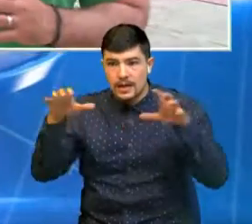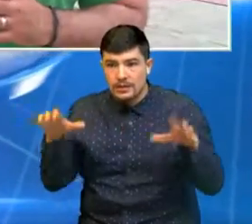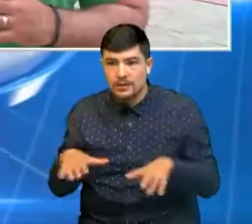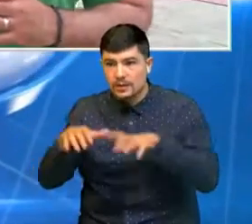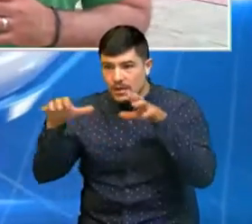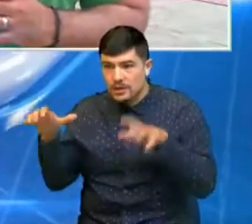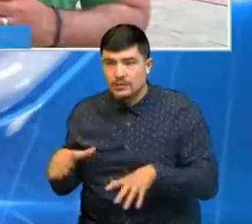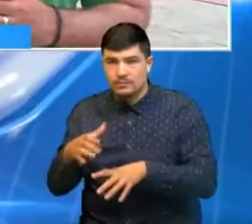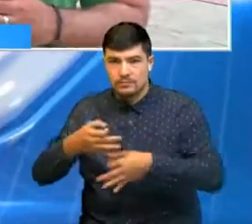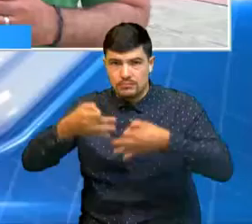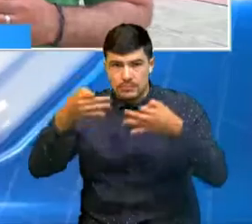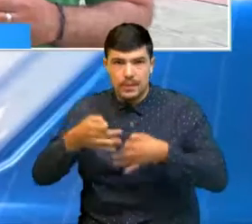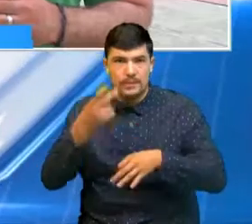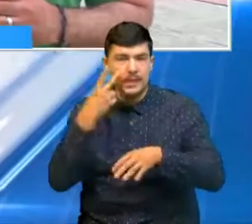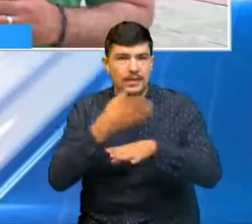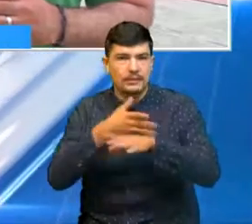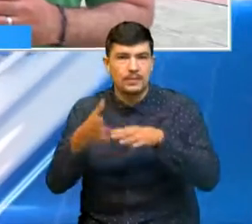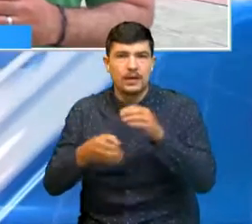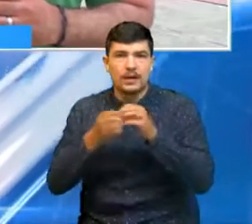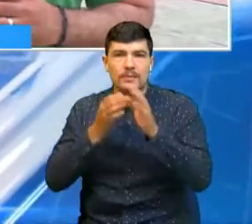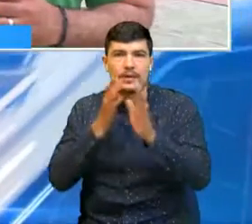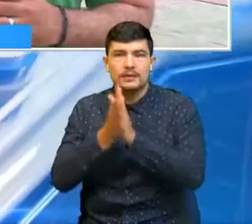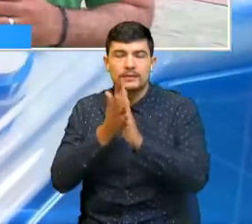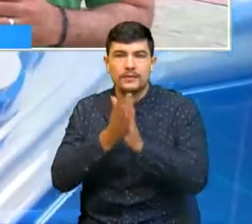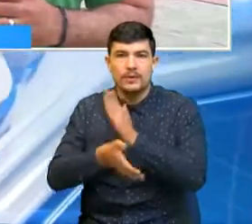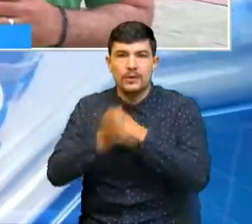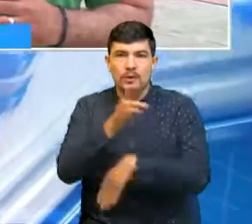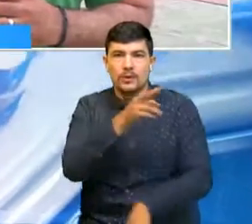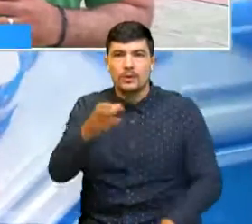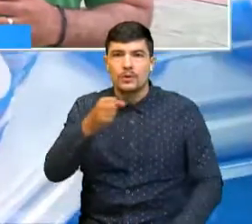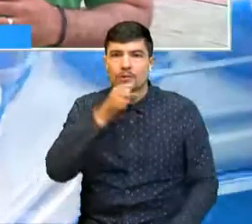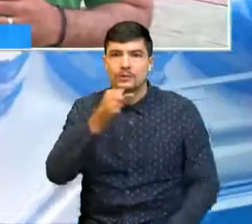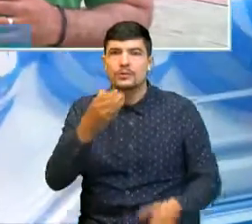Compañeros, hasta aquí toda la información. Sigan ustedes con más Oriente Noticias. Muy buenas tardes.